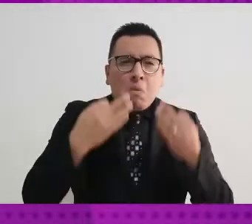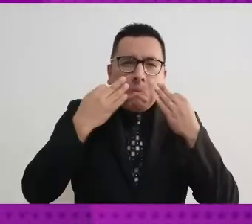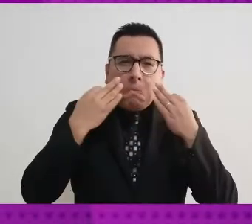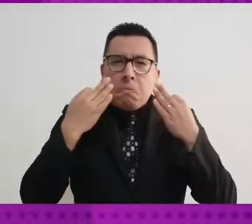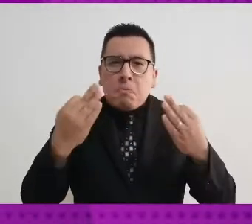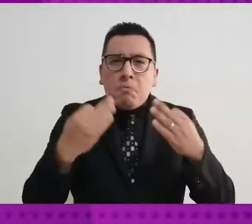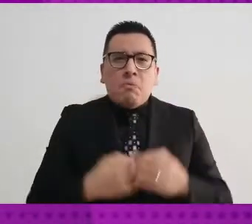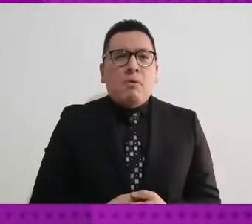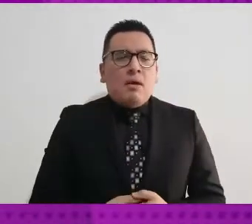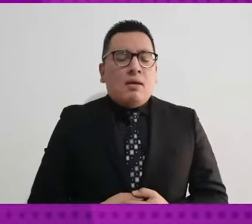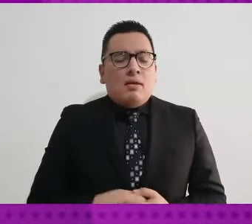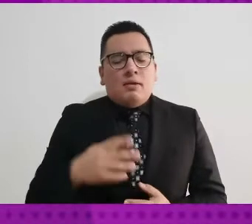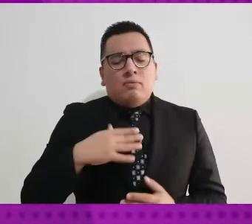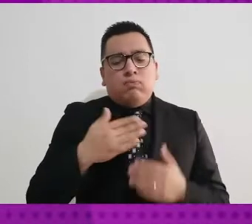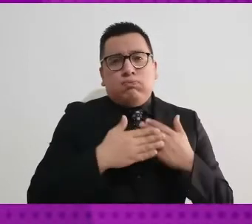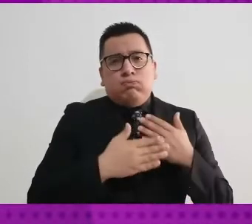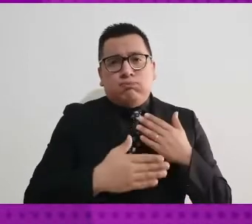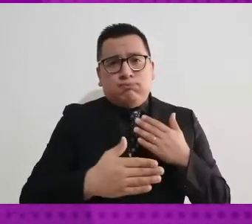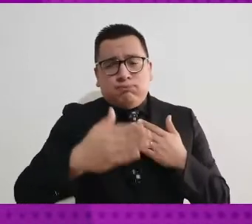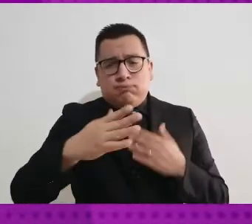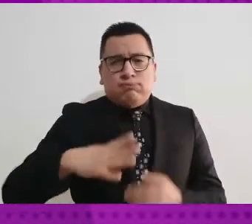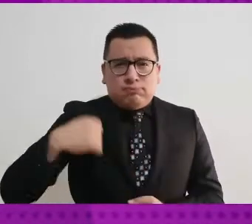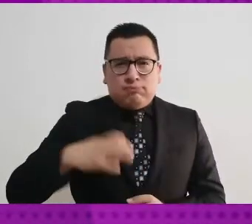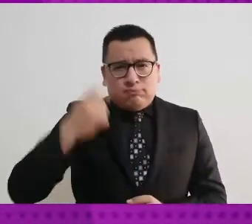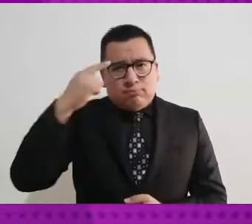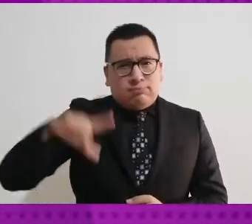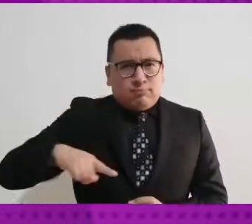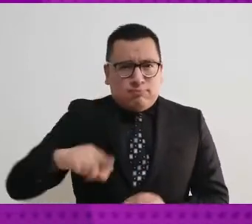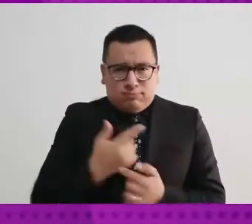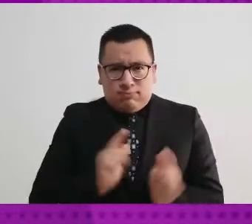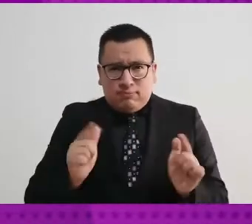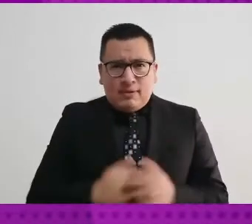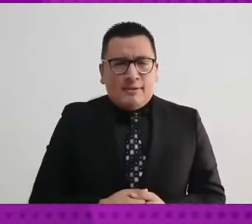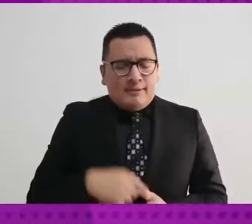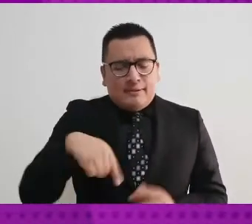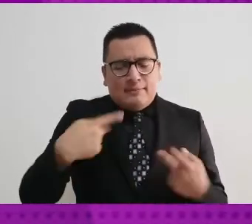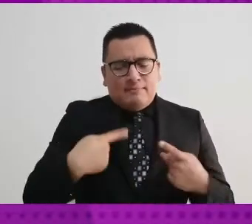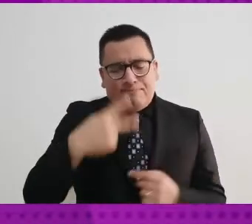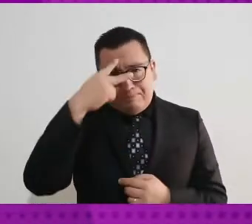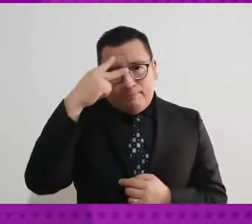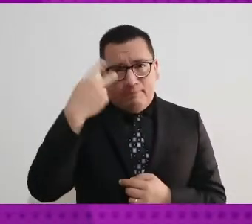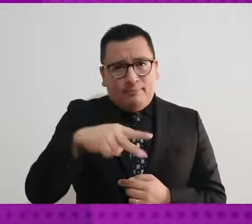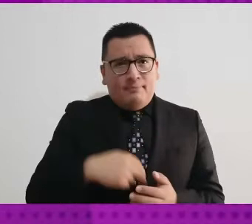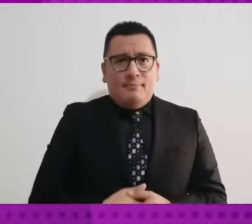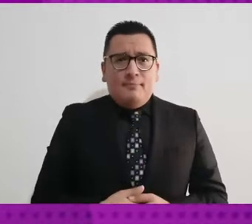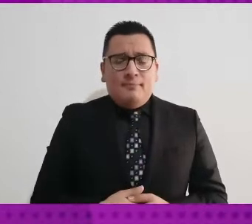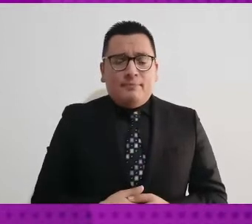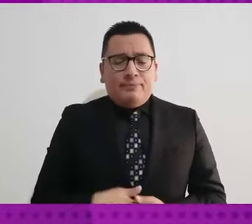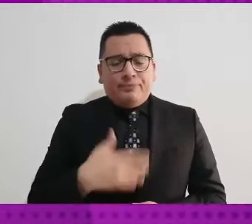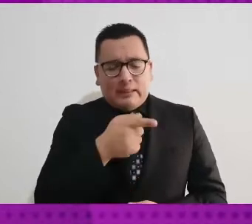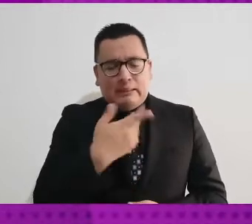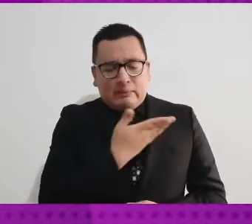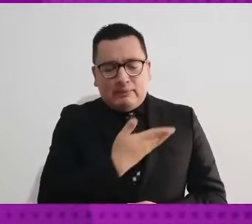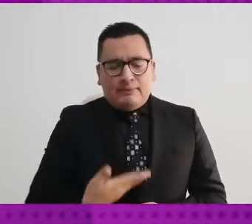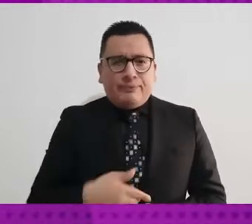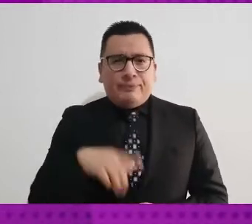testimonio de esta larga marcha hacia la democracia que hemos llevado a cabo las y los mexicanos. El presidente Lorenzo